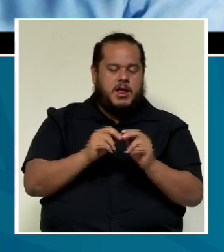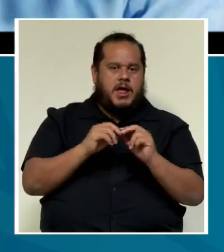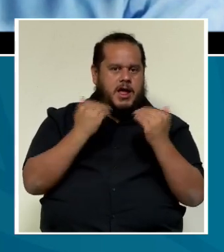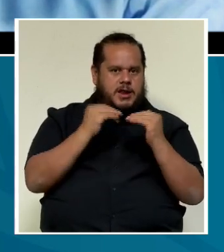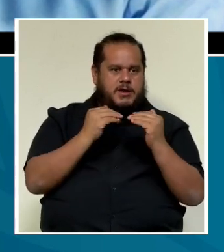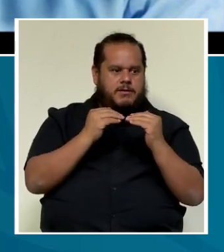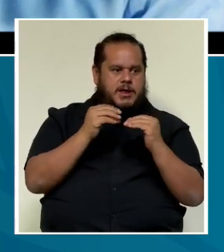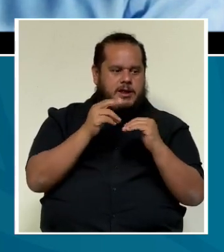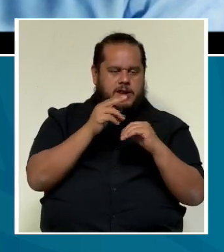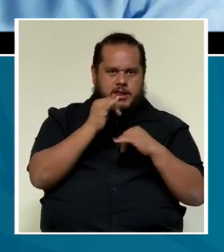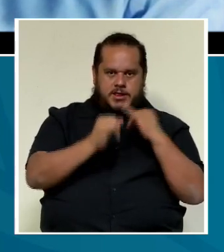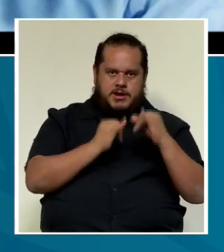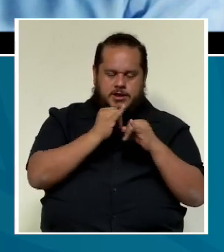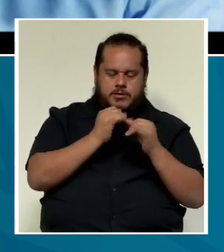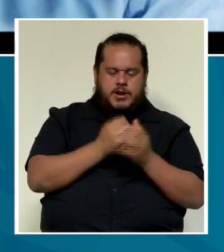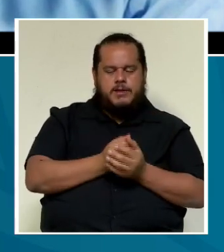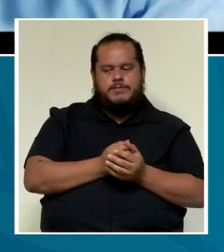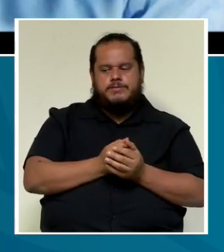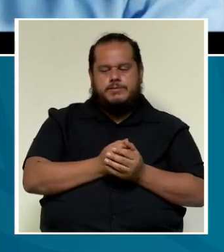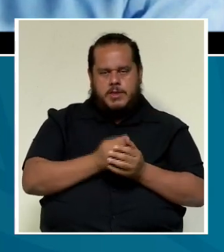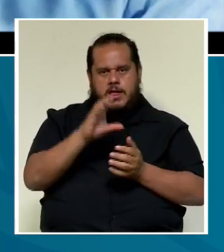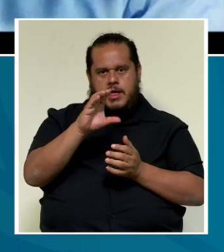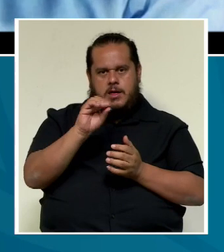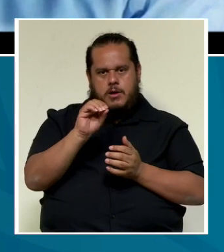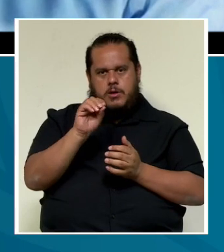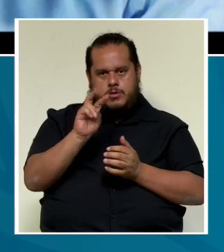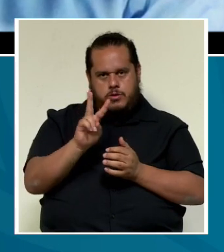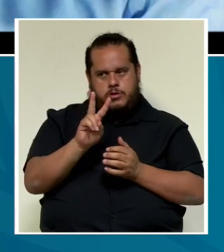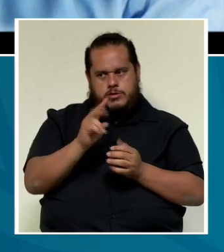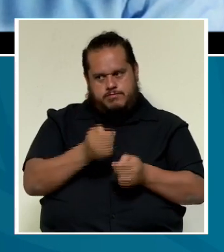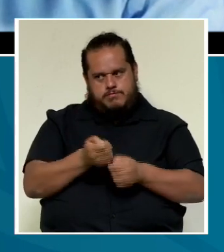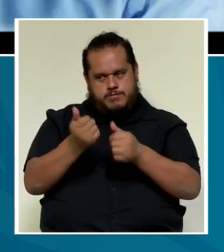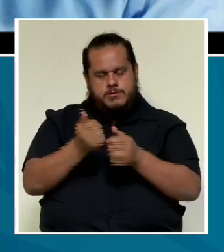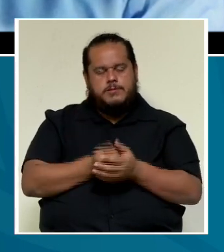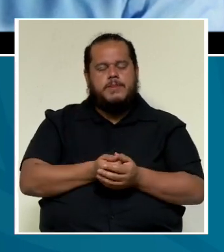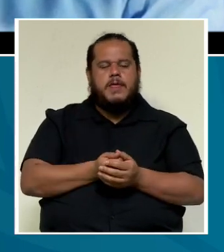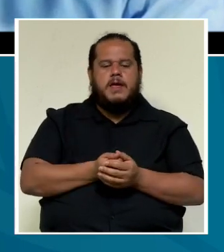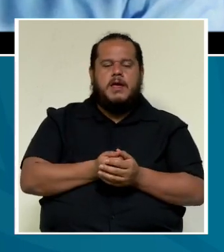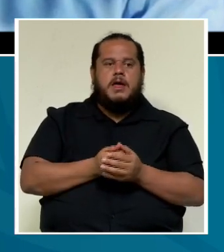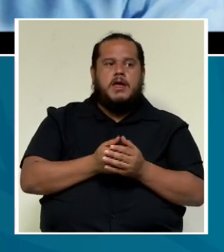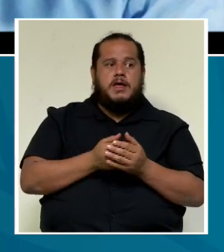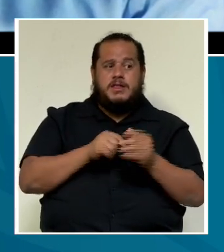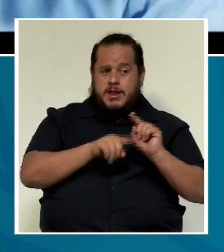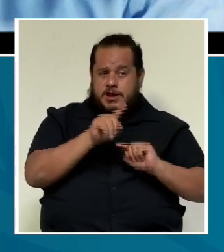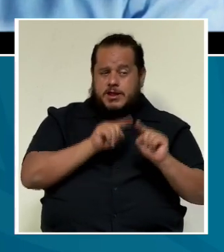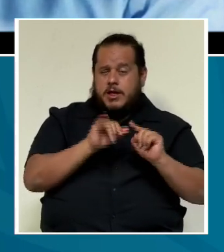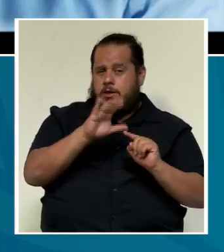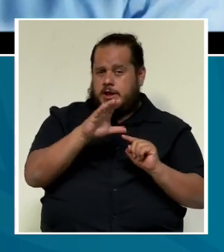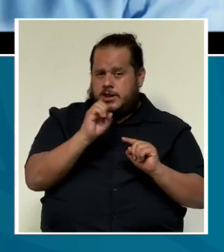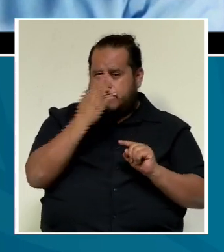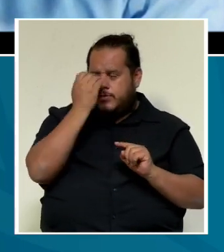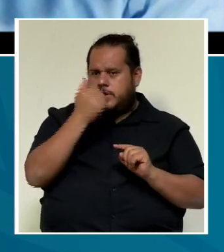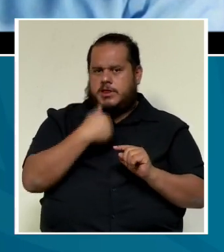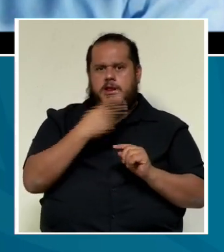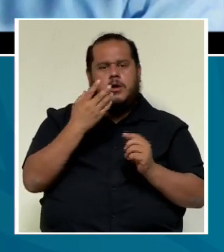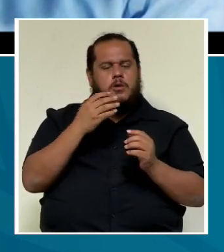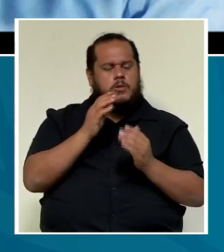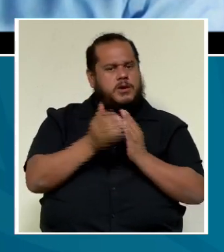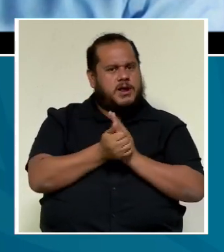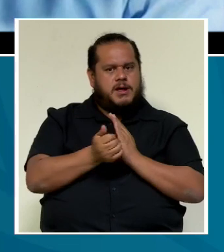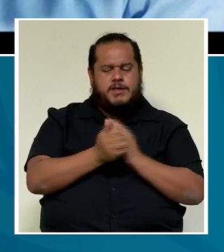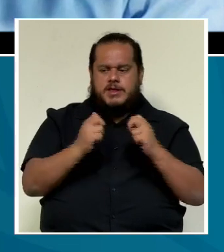internacional. Muchas veces se ha criticado en los últimos tiempos al ICE porque tiene una capacidad eléctrica